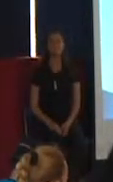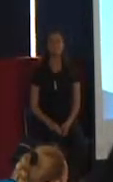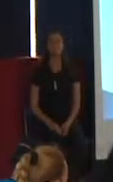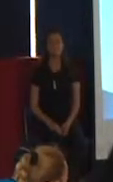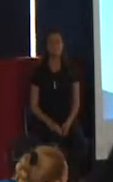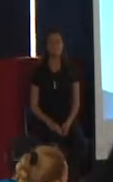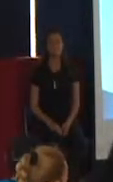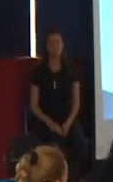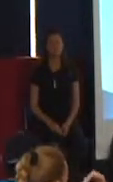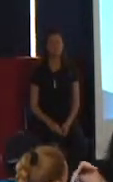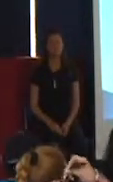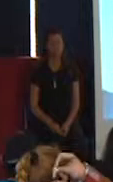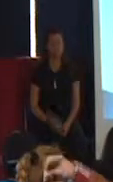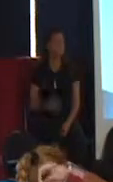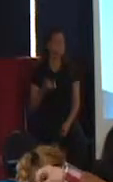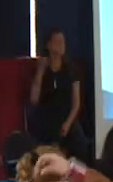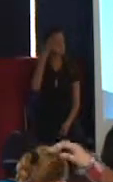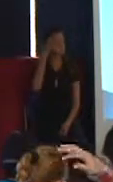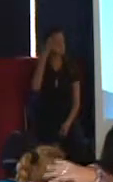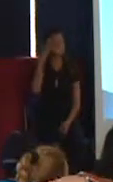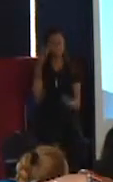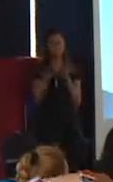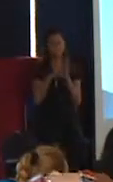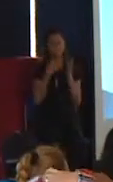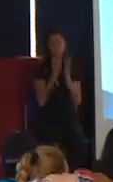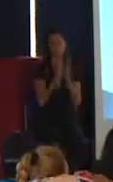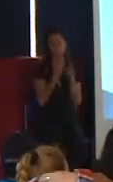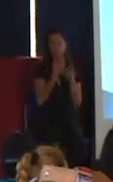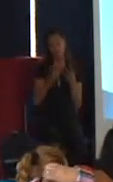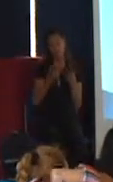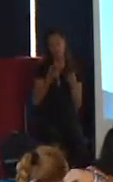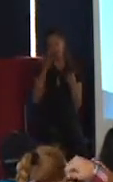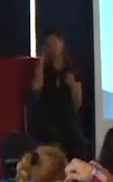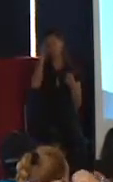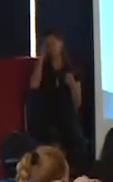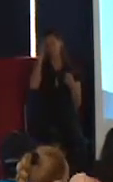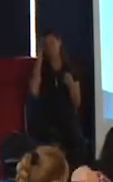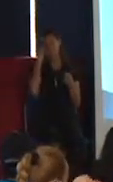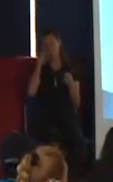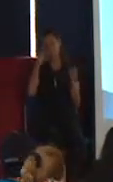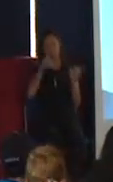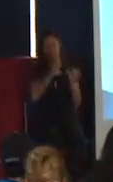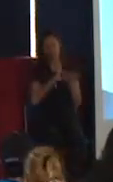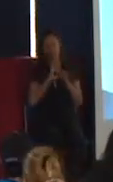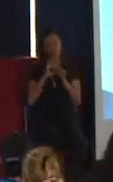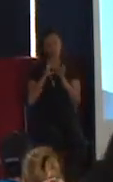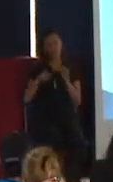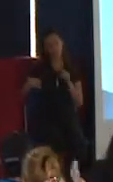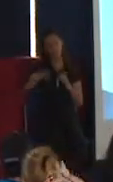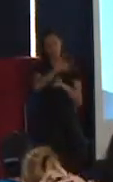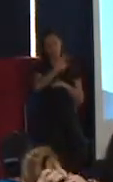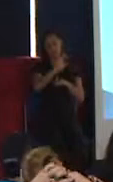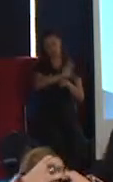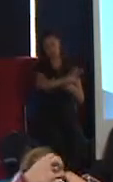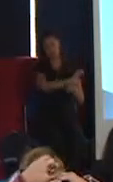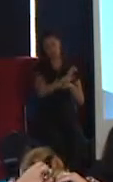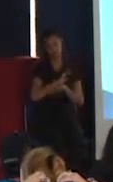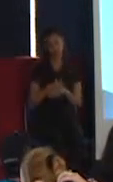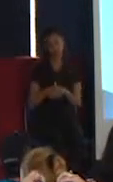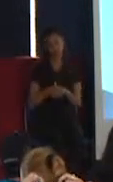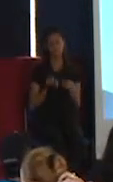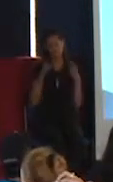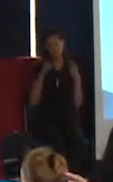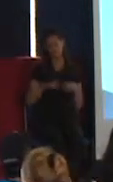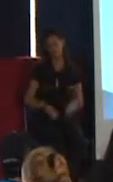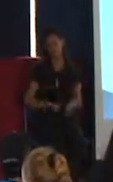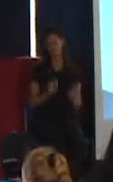la ley, pero también sabemos que tenemos que ir acorde con esas entidades y también mirando